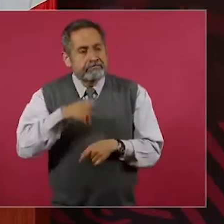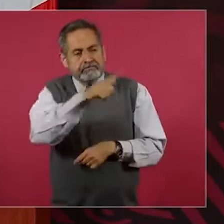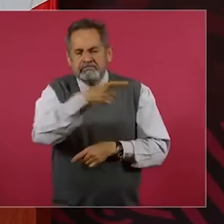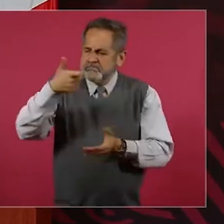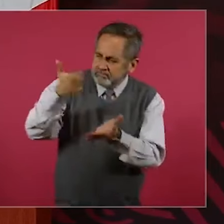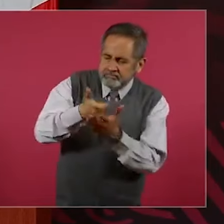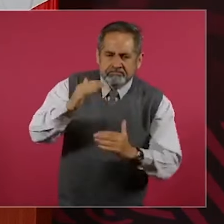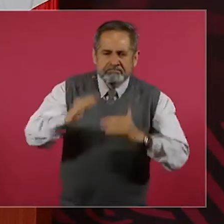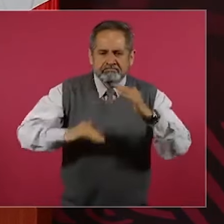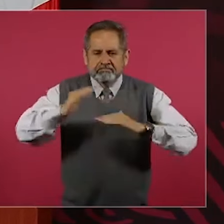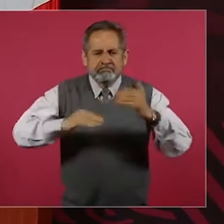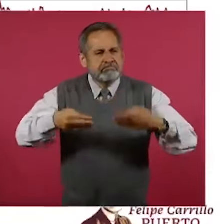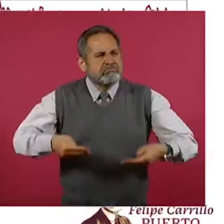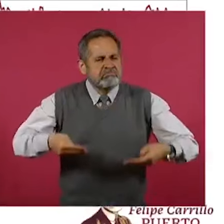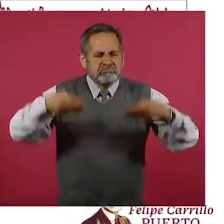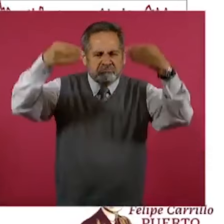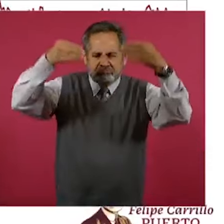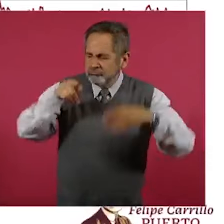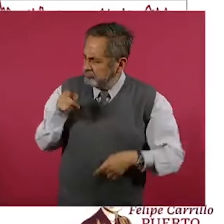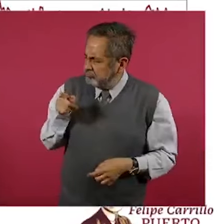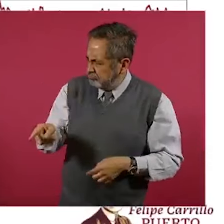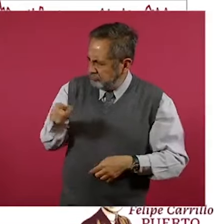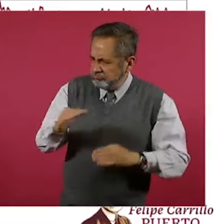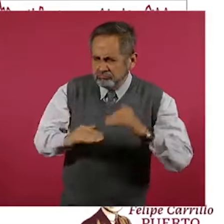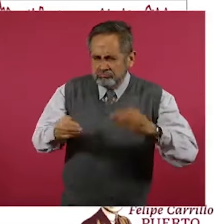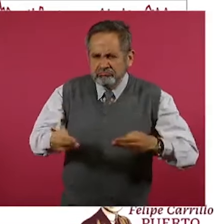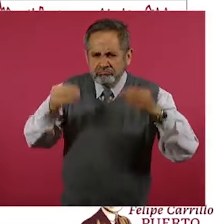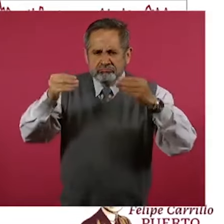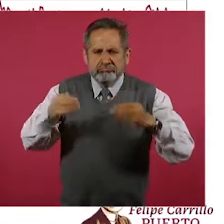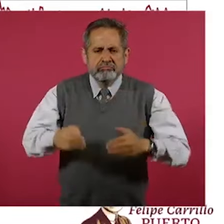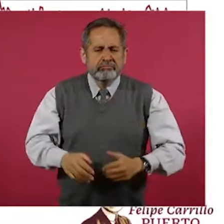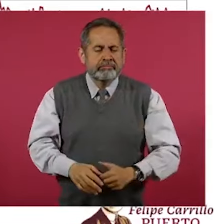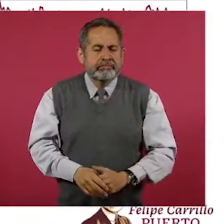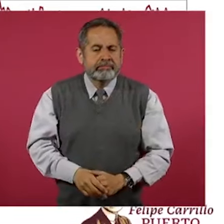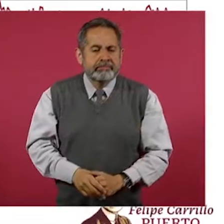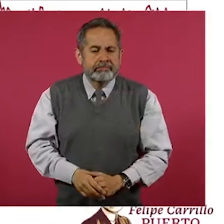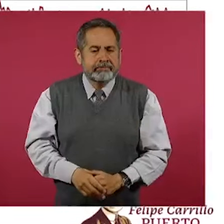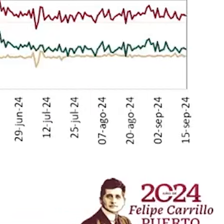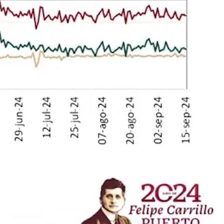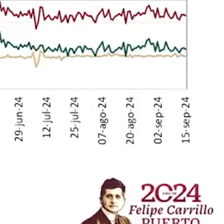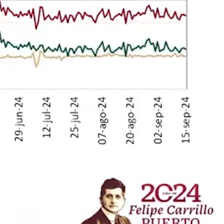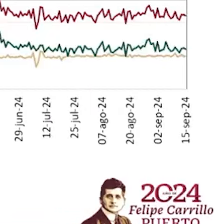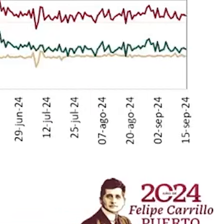muro, que de ahí iba a salir para construir el muro.